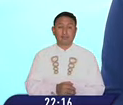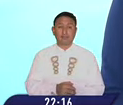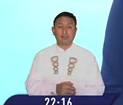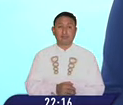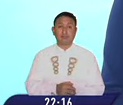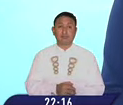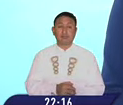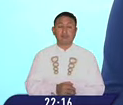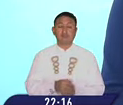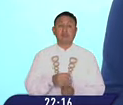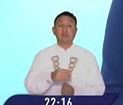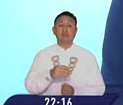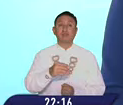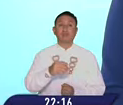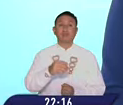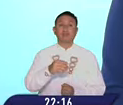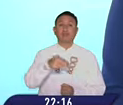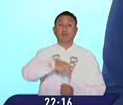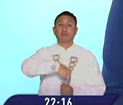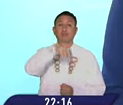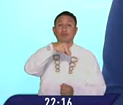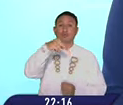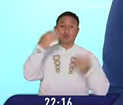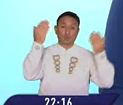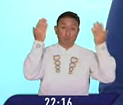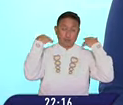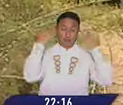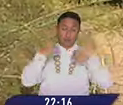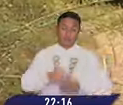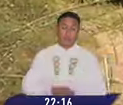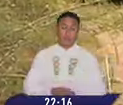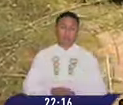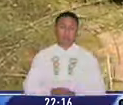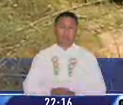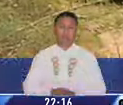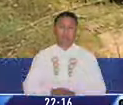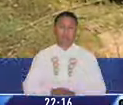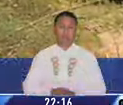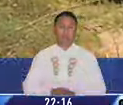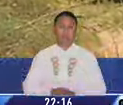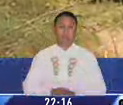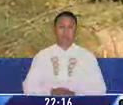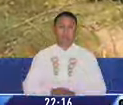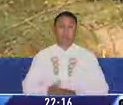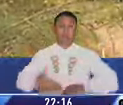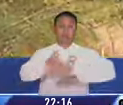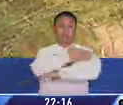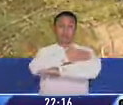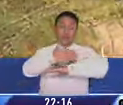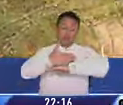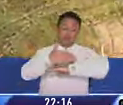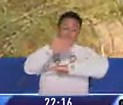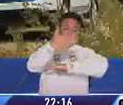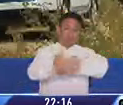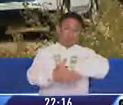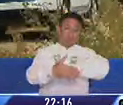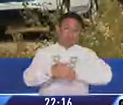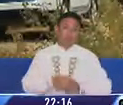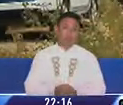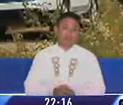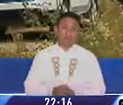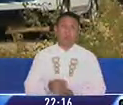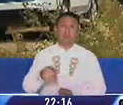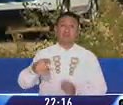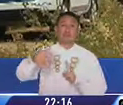el sector de San Francisco, en el noroeste de Guayaquil. A un costado de un camino de tercer orden, rodeado